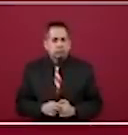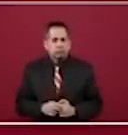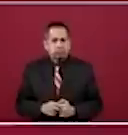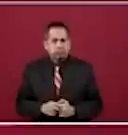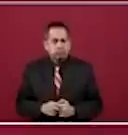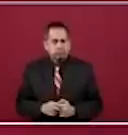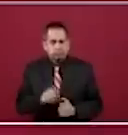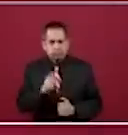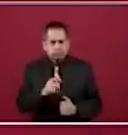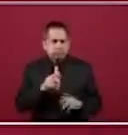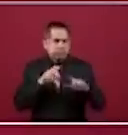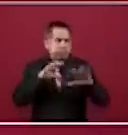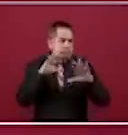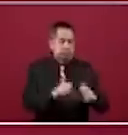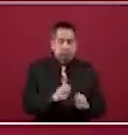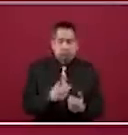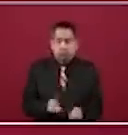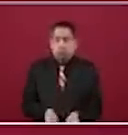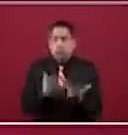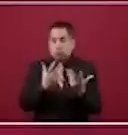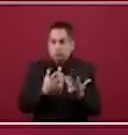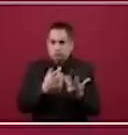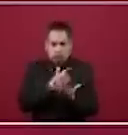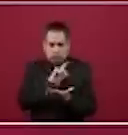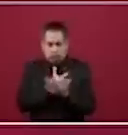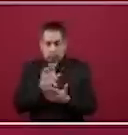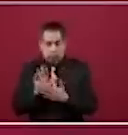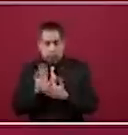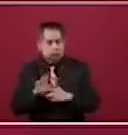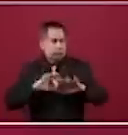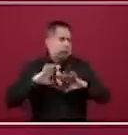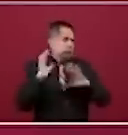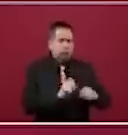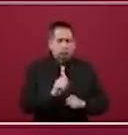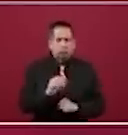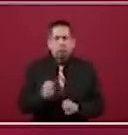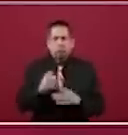este decomiso legal que se llevó a cabo.